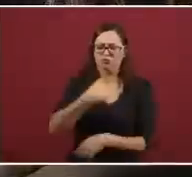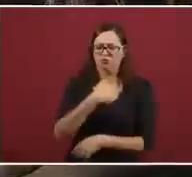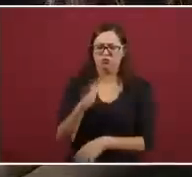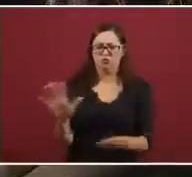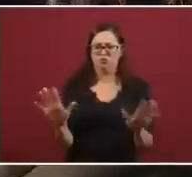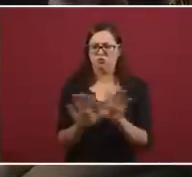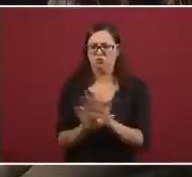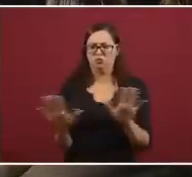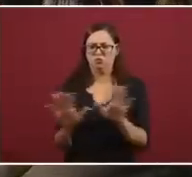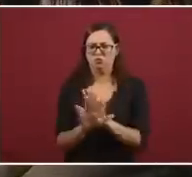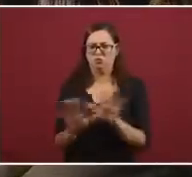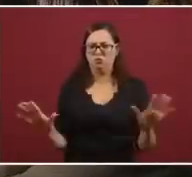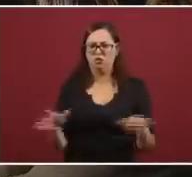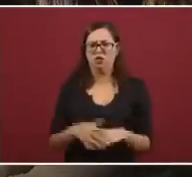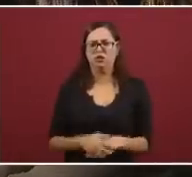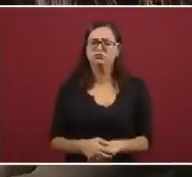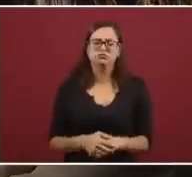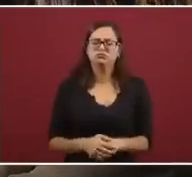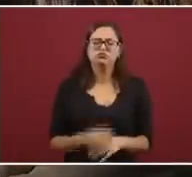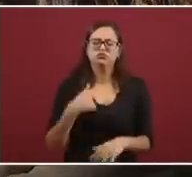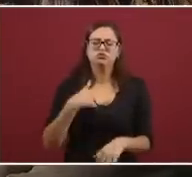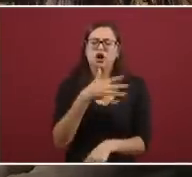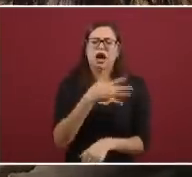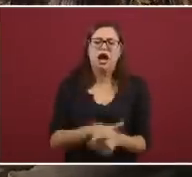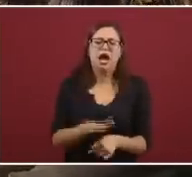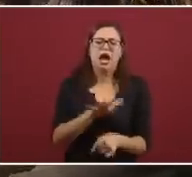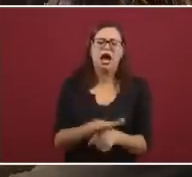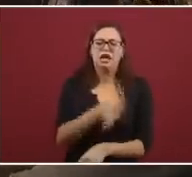Pura brocha gorda.